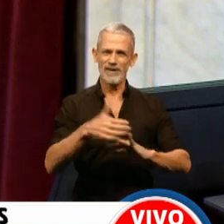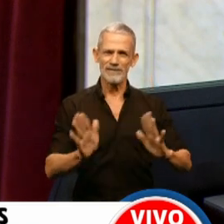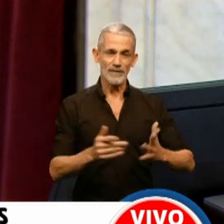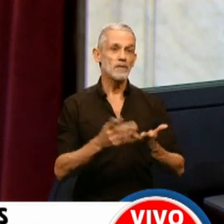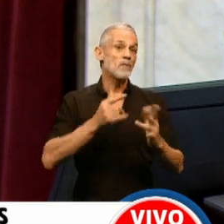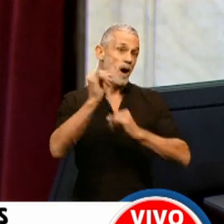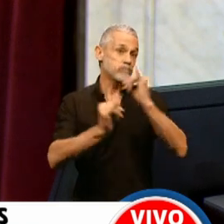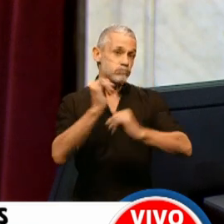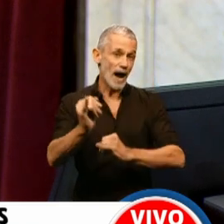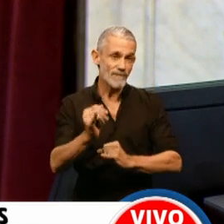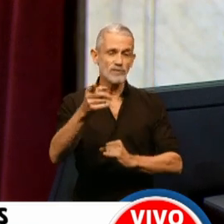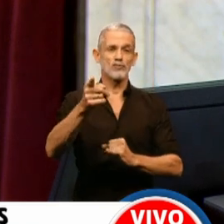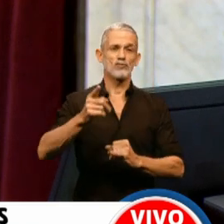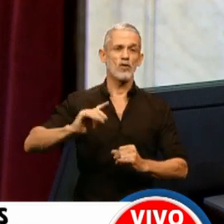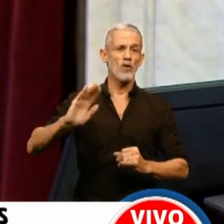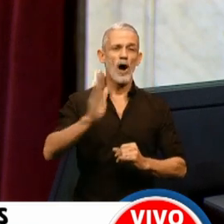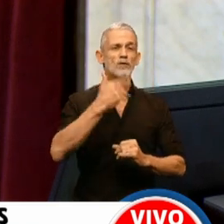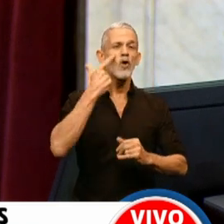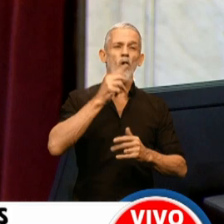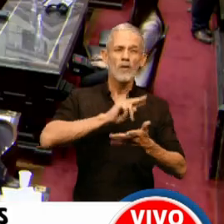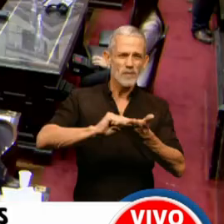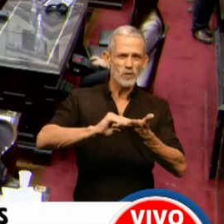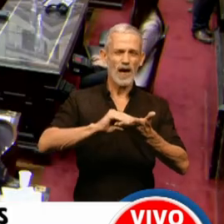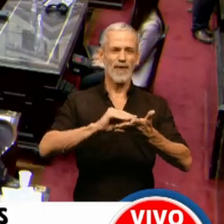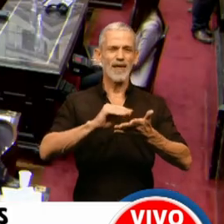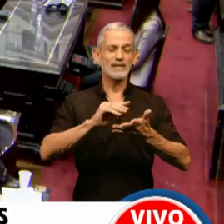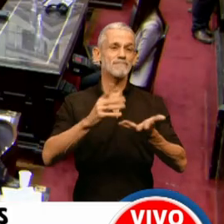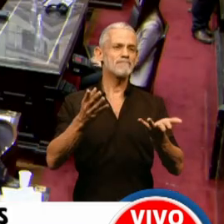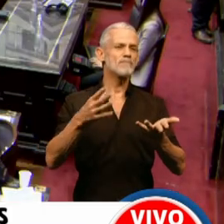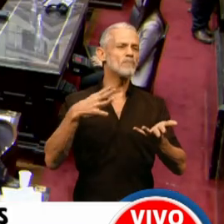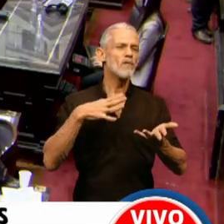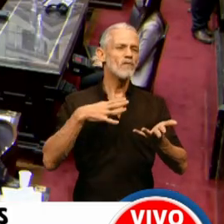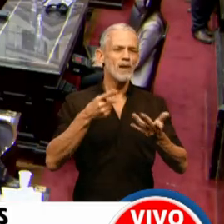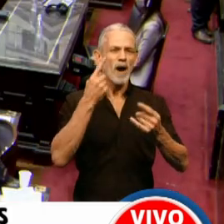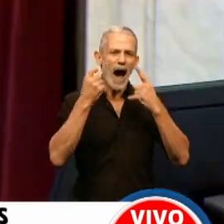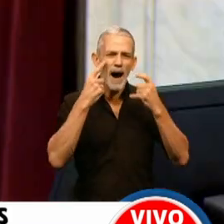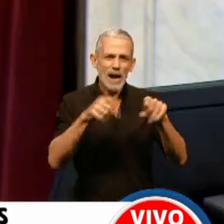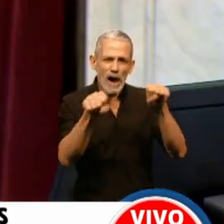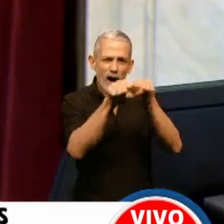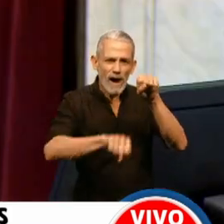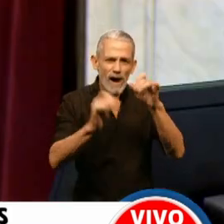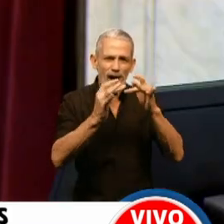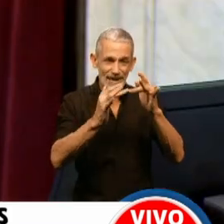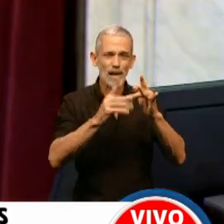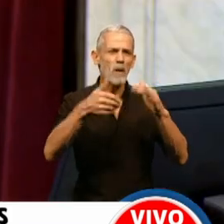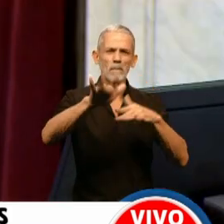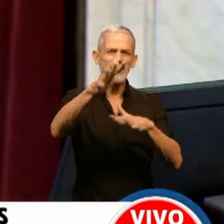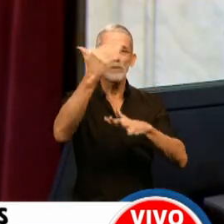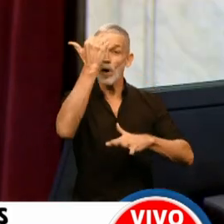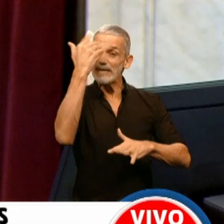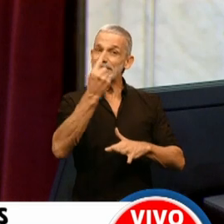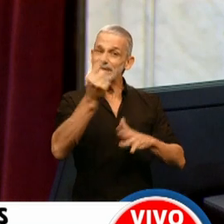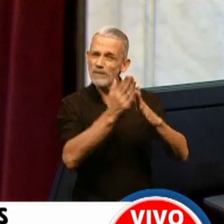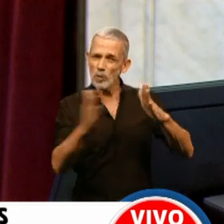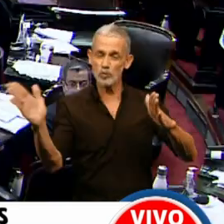desinformó a todos los diputados y diputadas que controlen su bloqueo porque en alrededor de 15